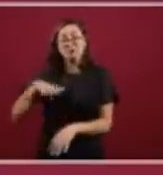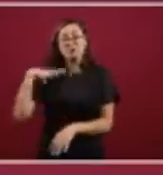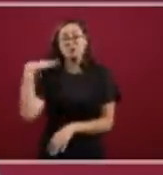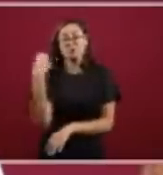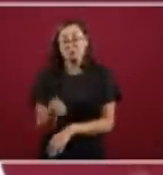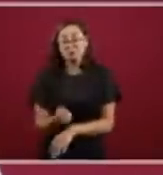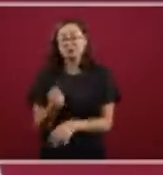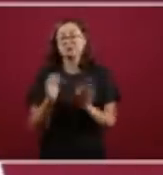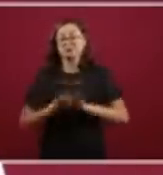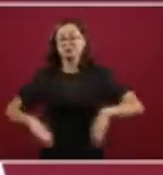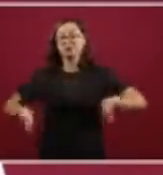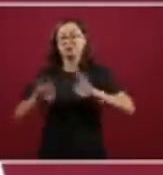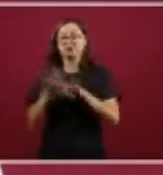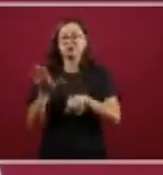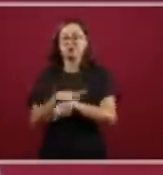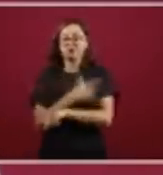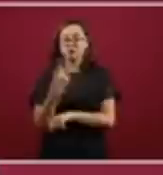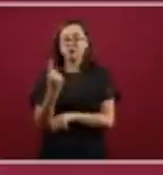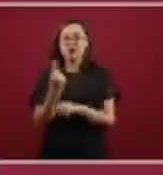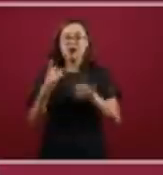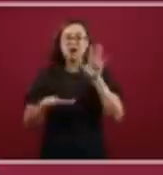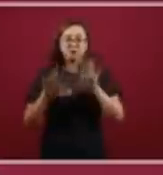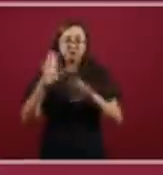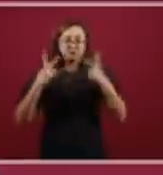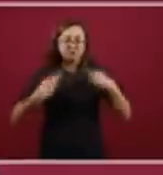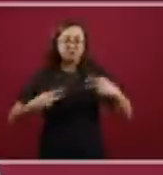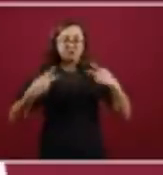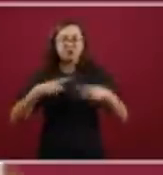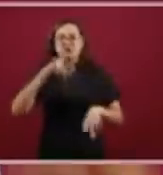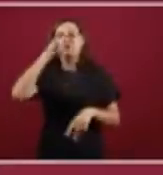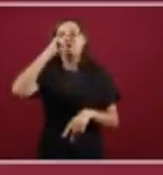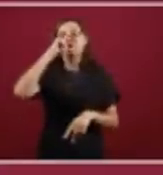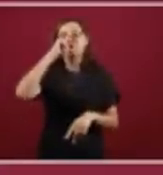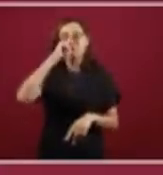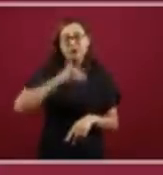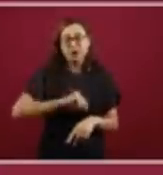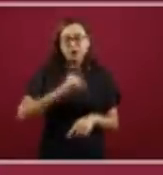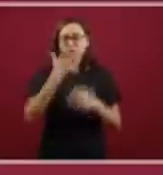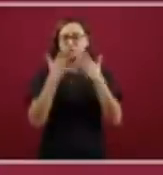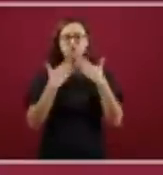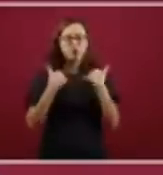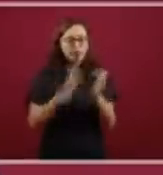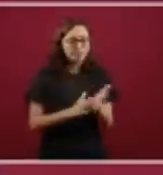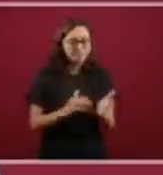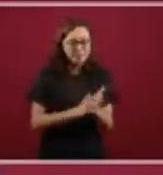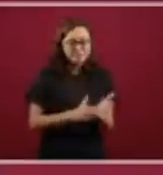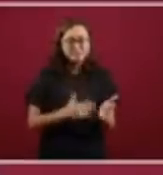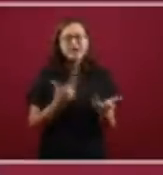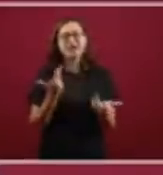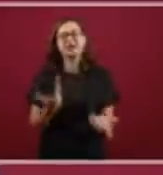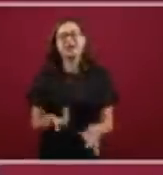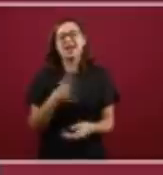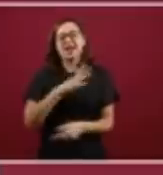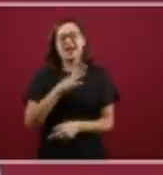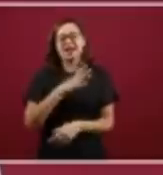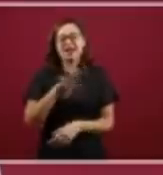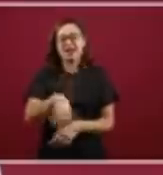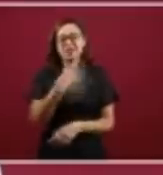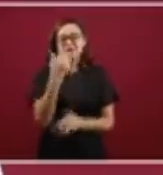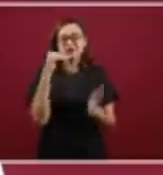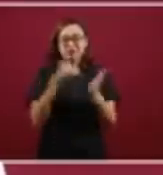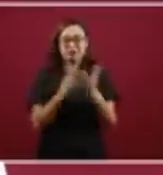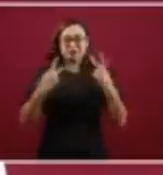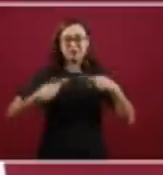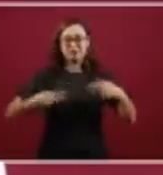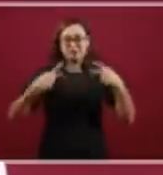las personas que carecen de datos correctos, algunos hasta de documentación. Tenemos 14,000 adultos mayores de